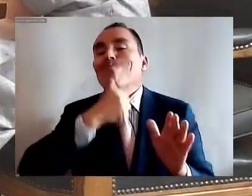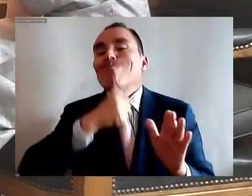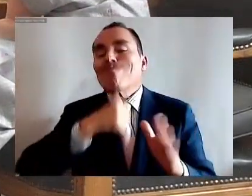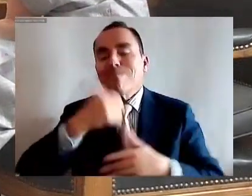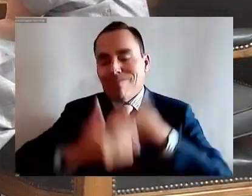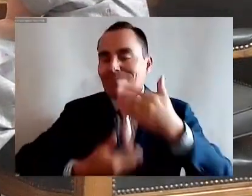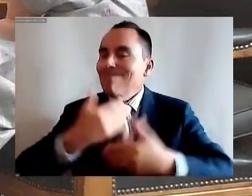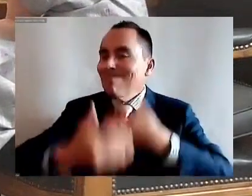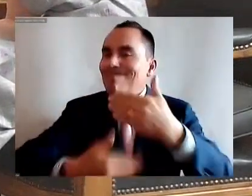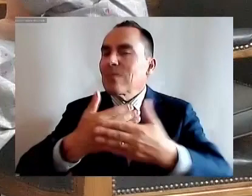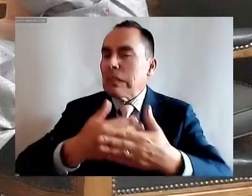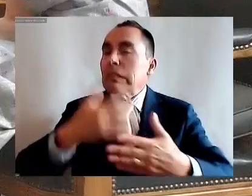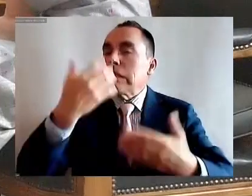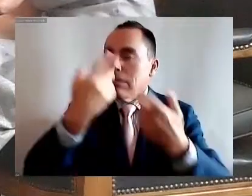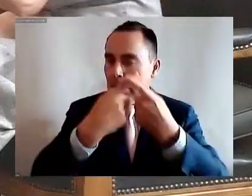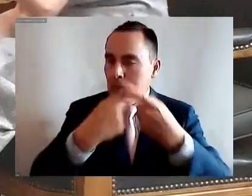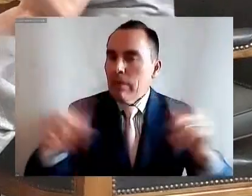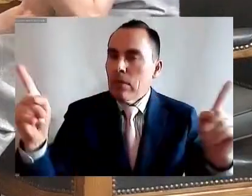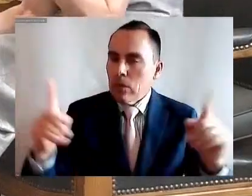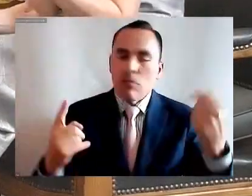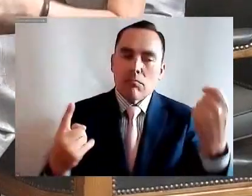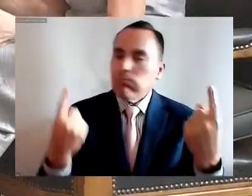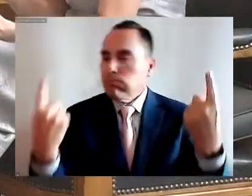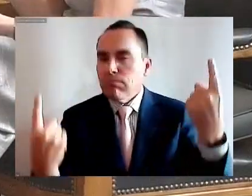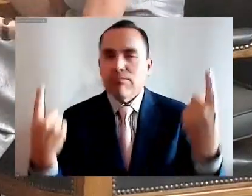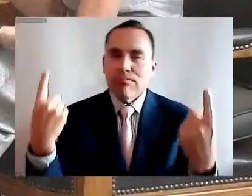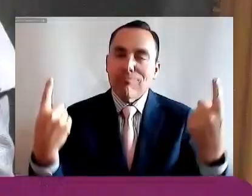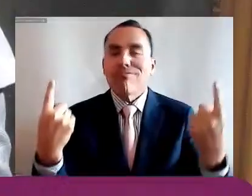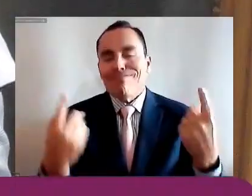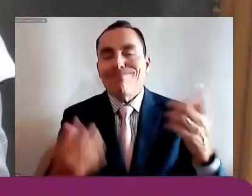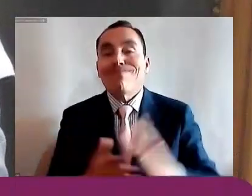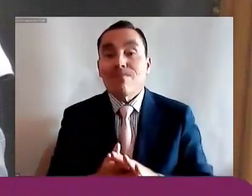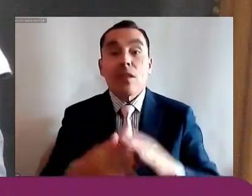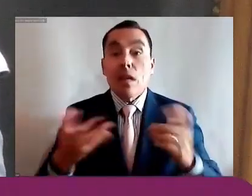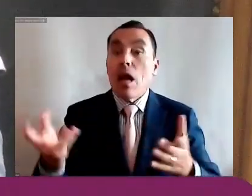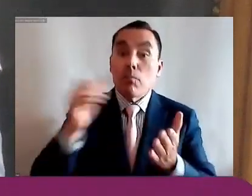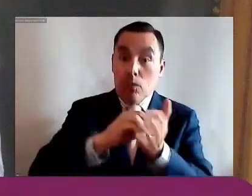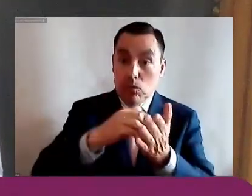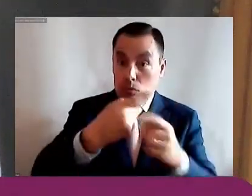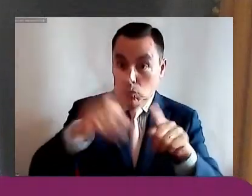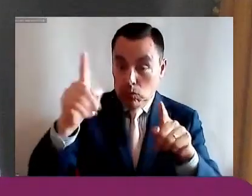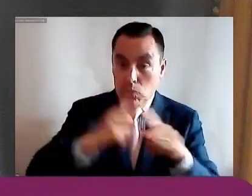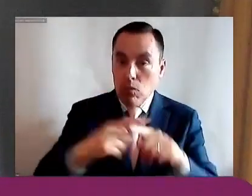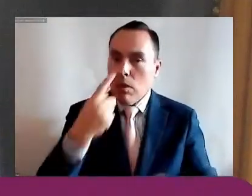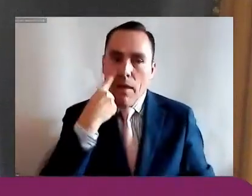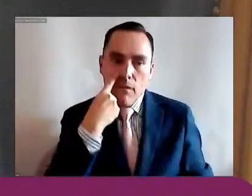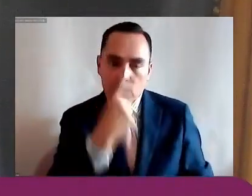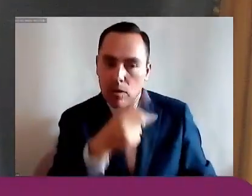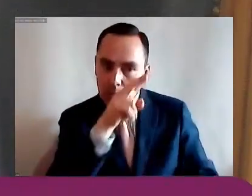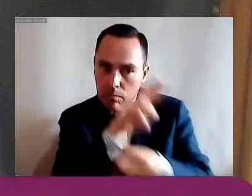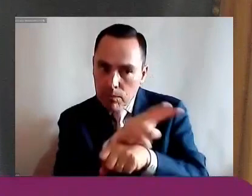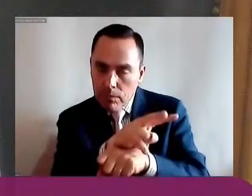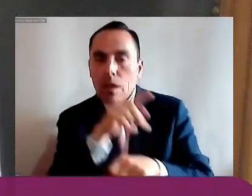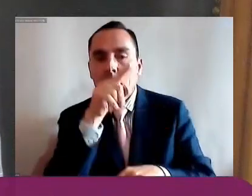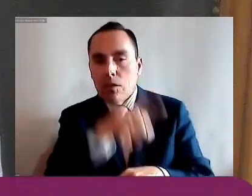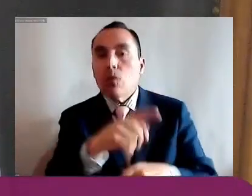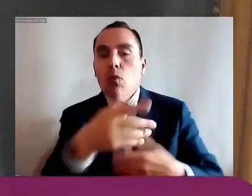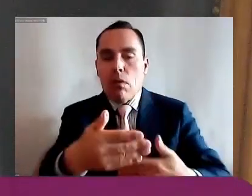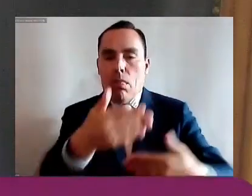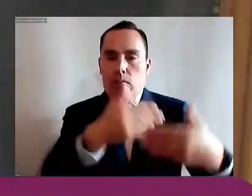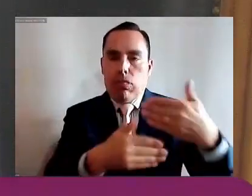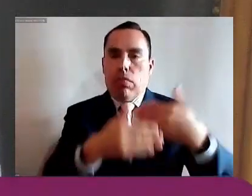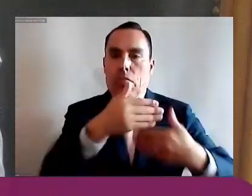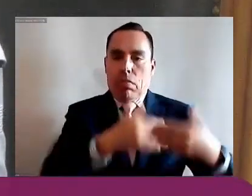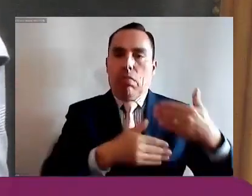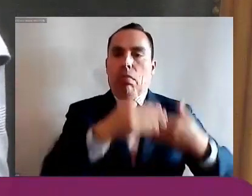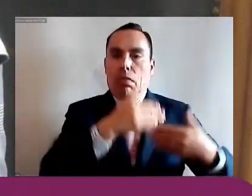diferencia importante entre unos y otros. Y además, hemos sido testigos de algunos retrocesos importantes